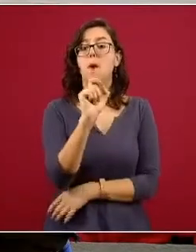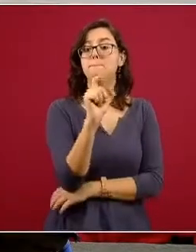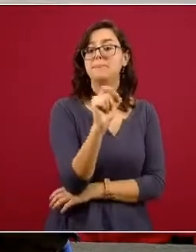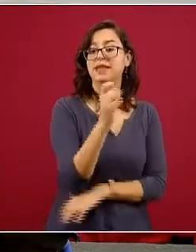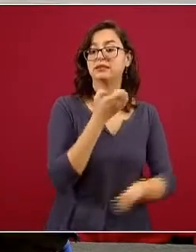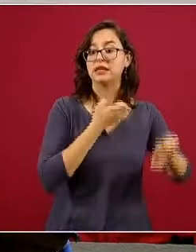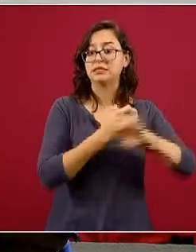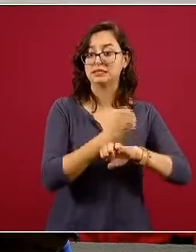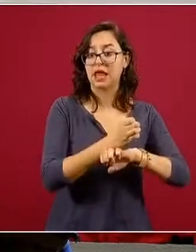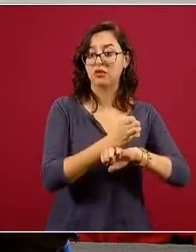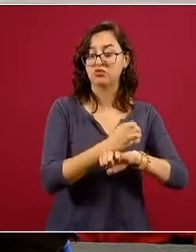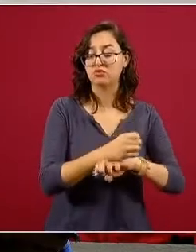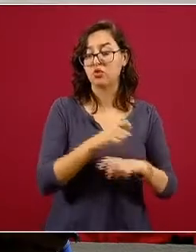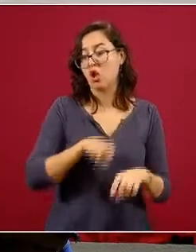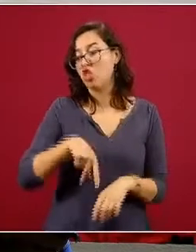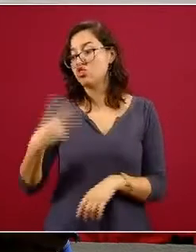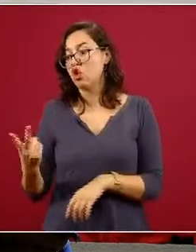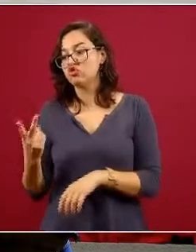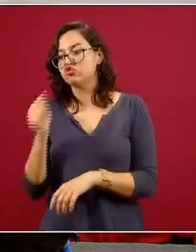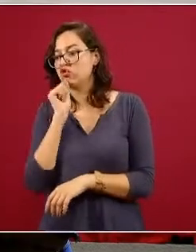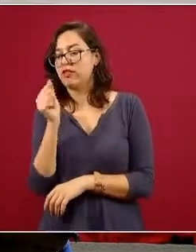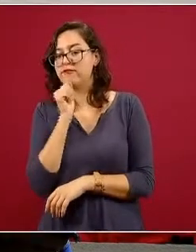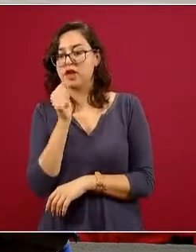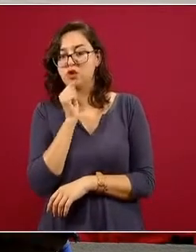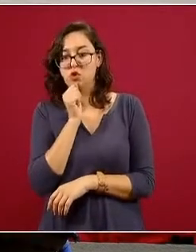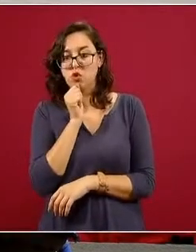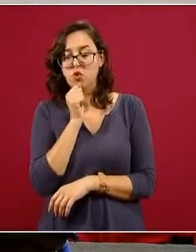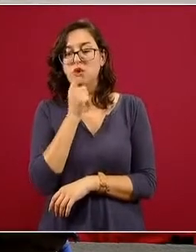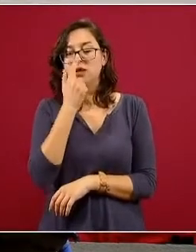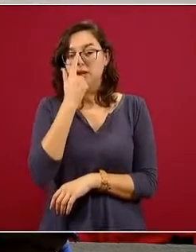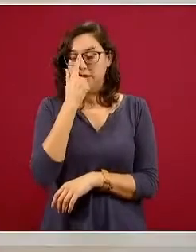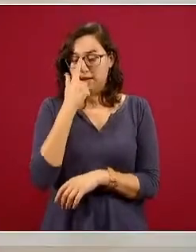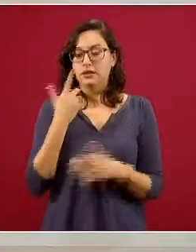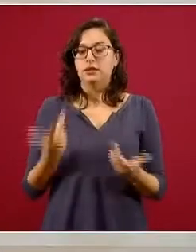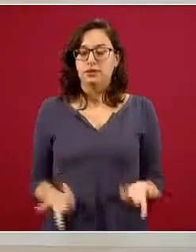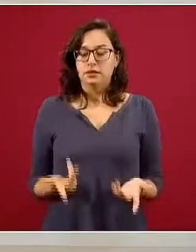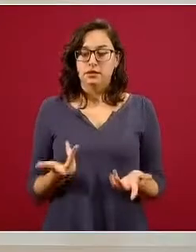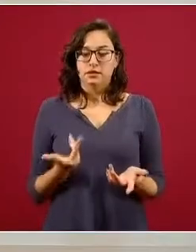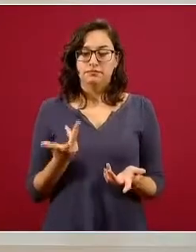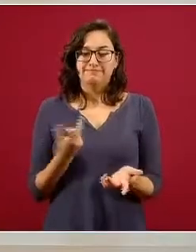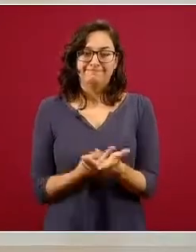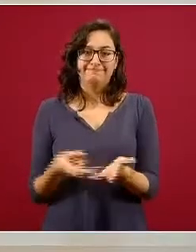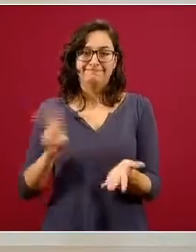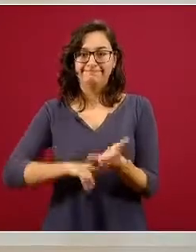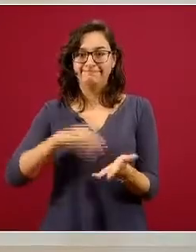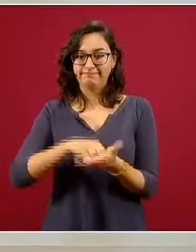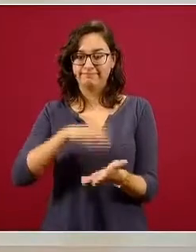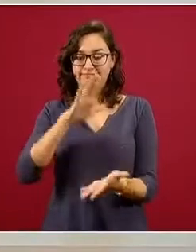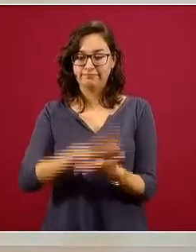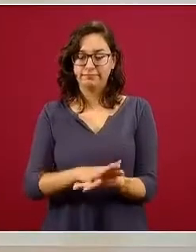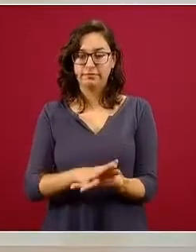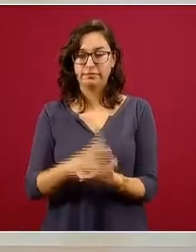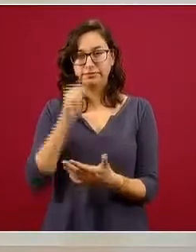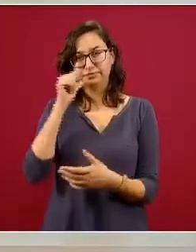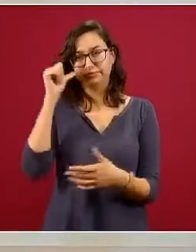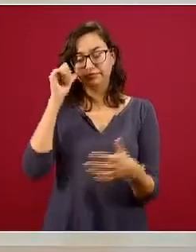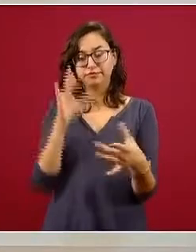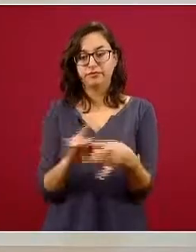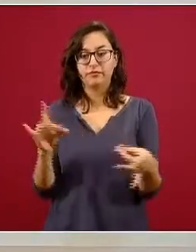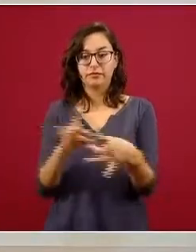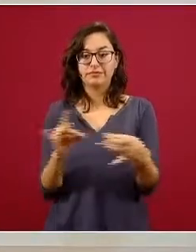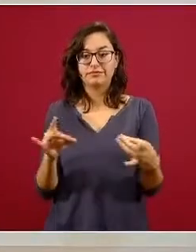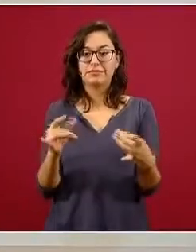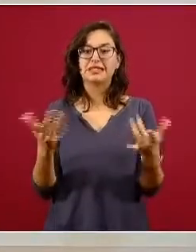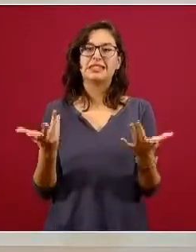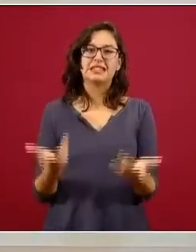2 estados que aún estamos trabajando. Cuando hablamos de su registro, lo que tratamos de explicar ayer es que esta es una